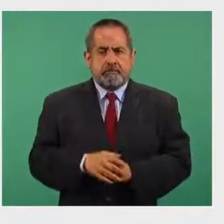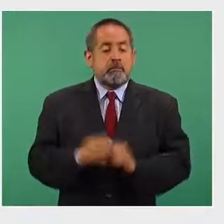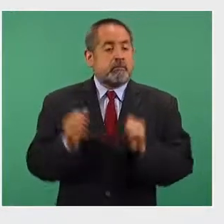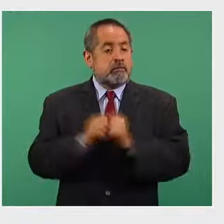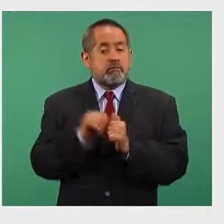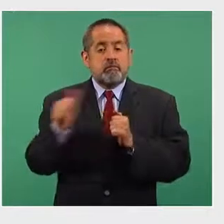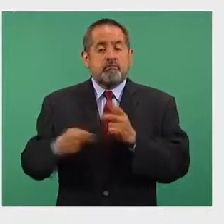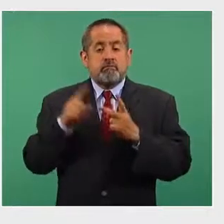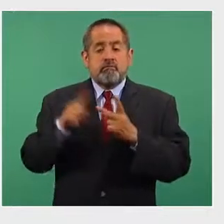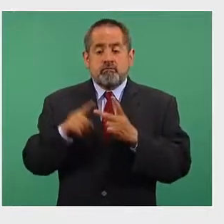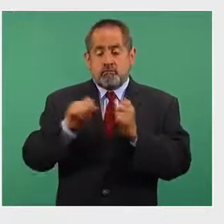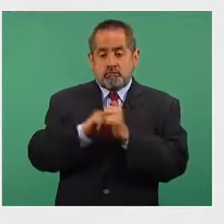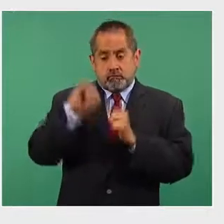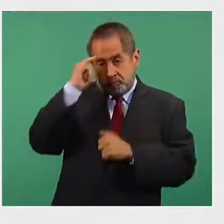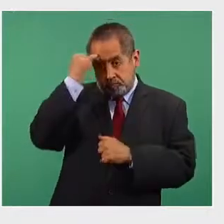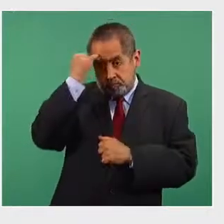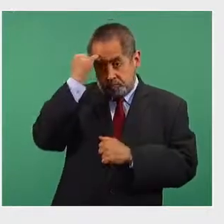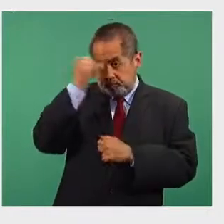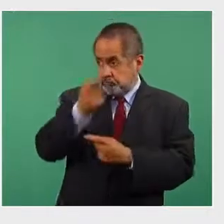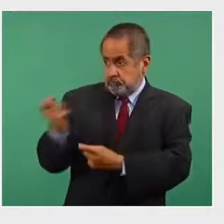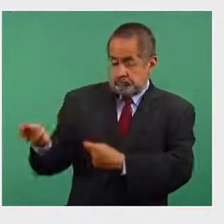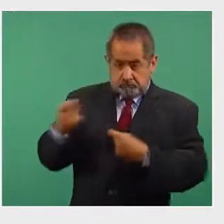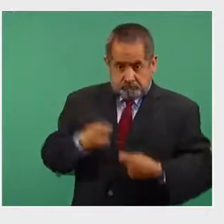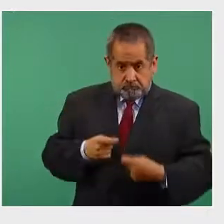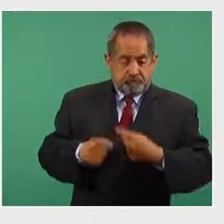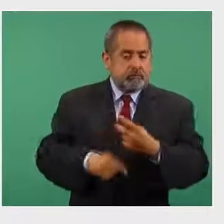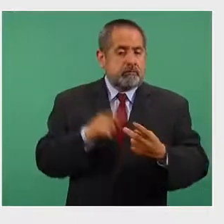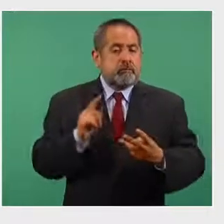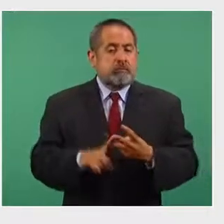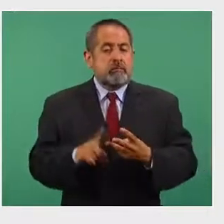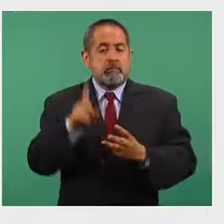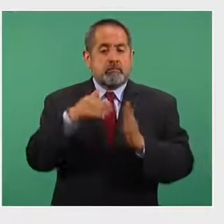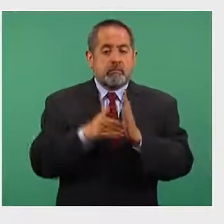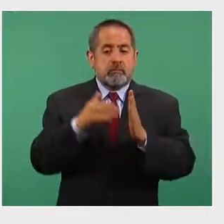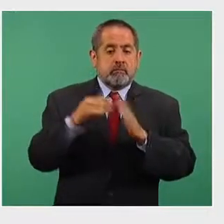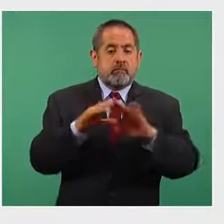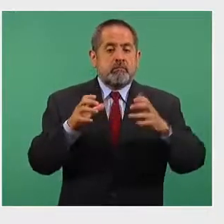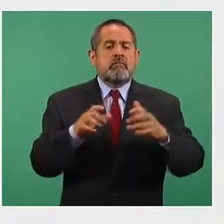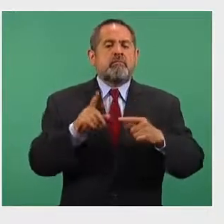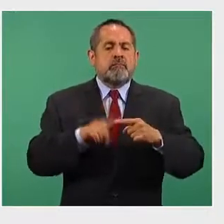India. 1 millón de dosis que nos mandó Sinovac